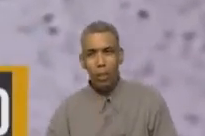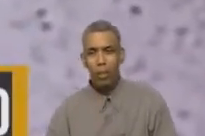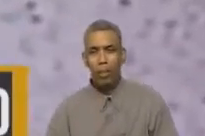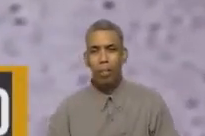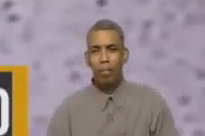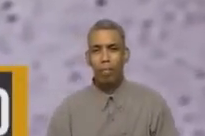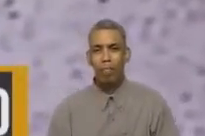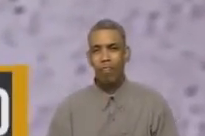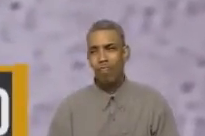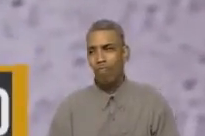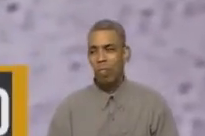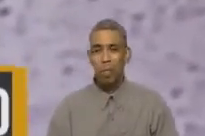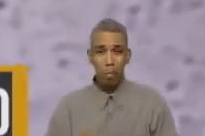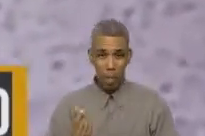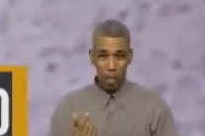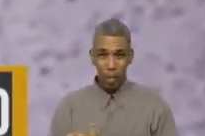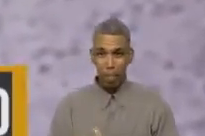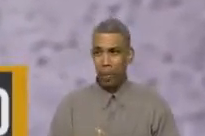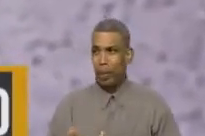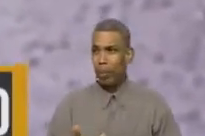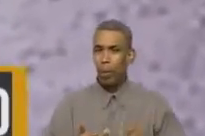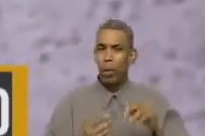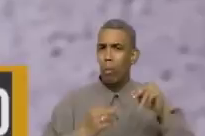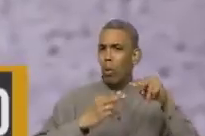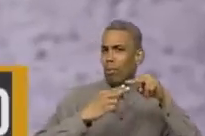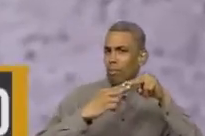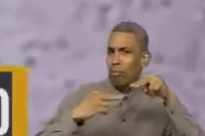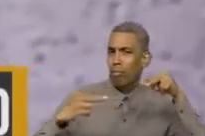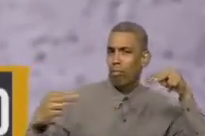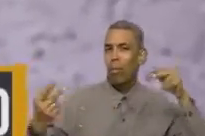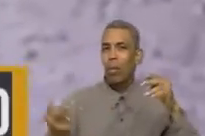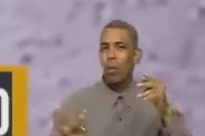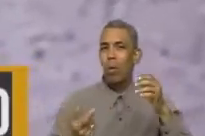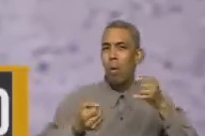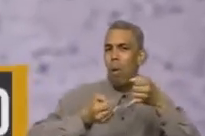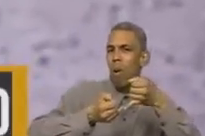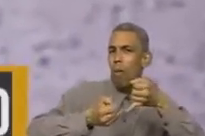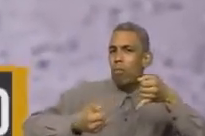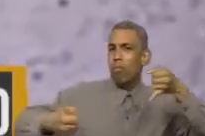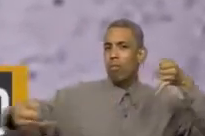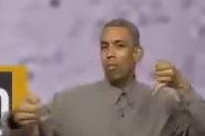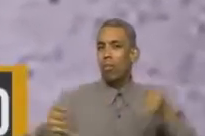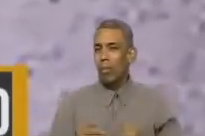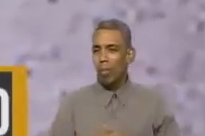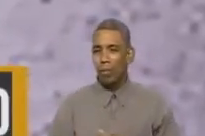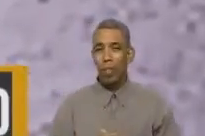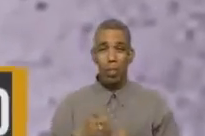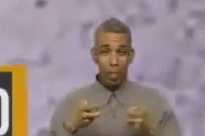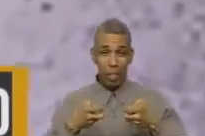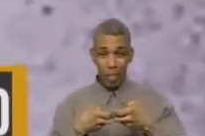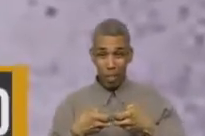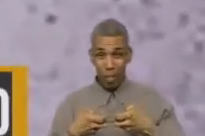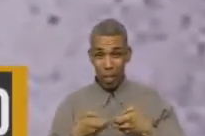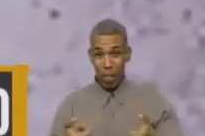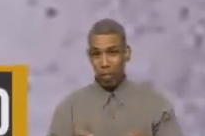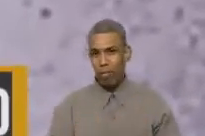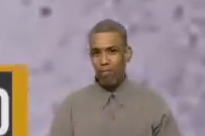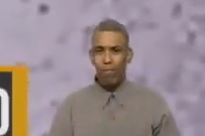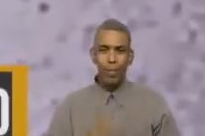no es el valor de los implementos que se han llevado, sino el daño que nos causan, ya que se han